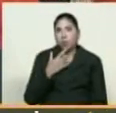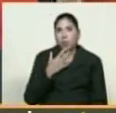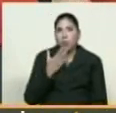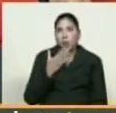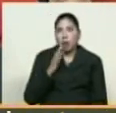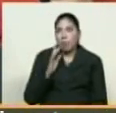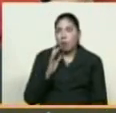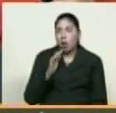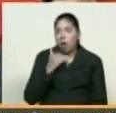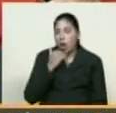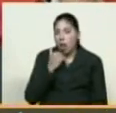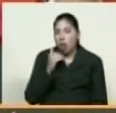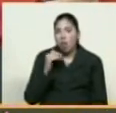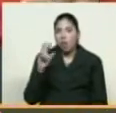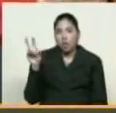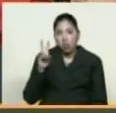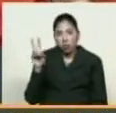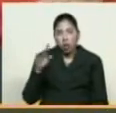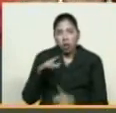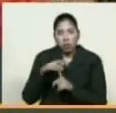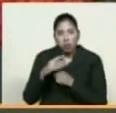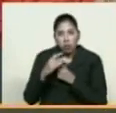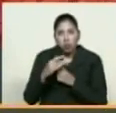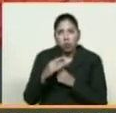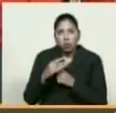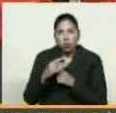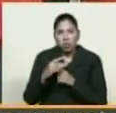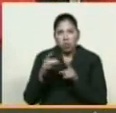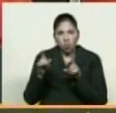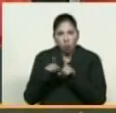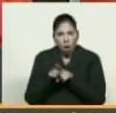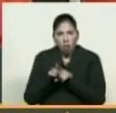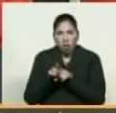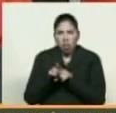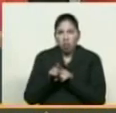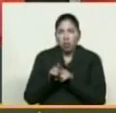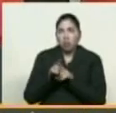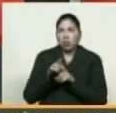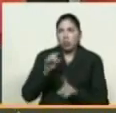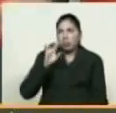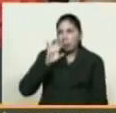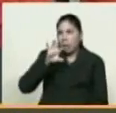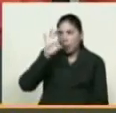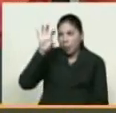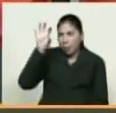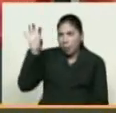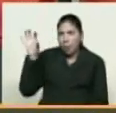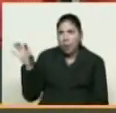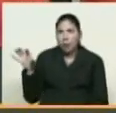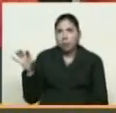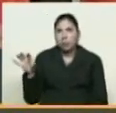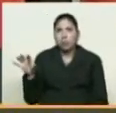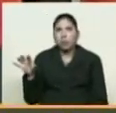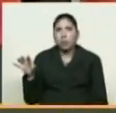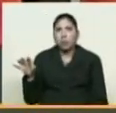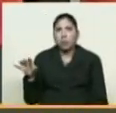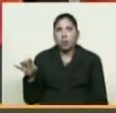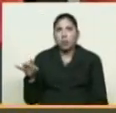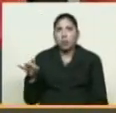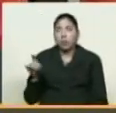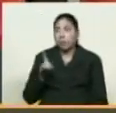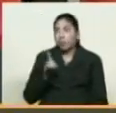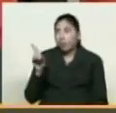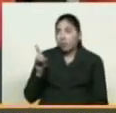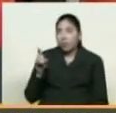un hecho en Venezuela que es similar a otros hechos en estos países, en esos países son calificados de